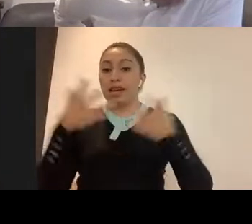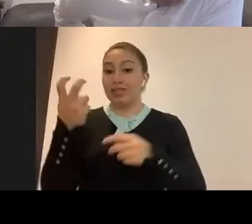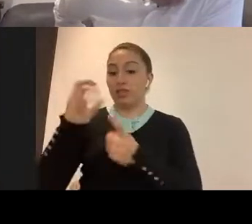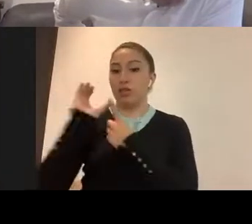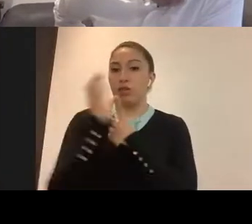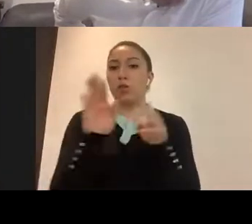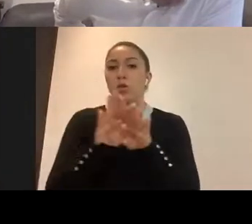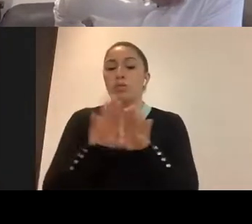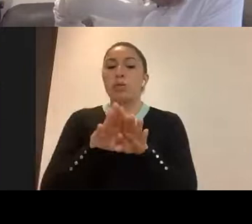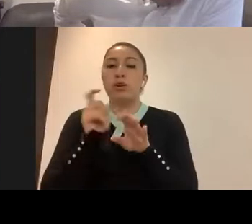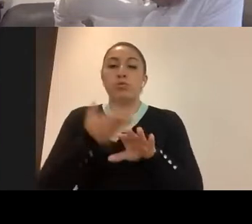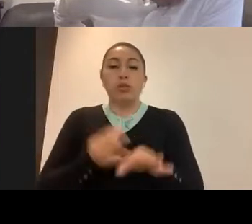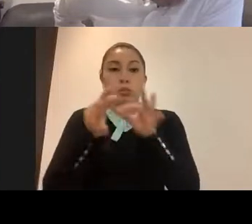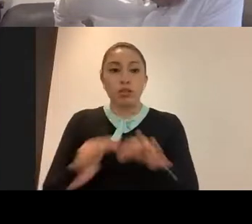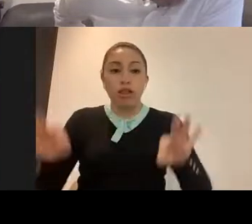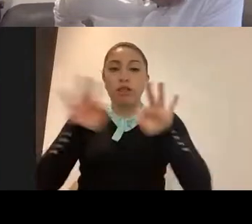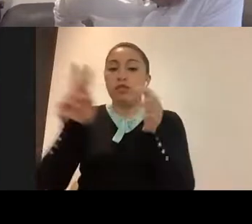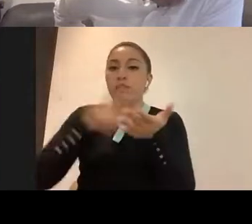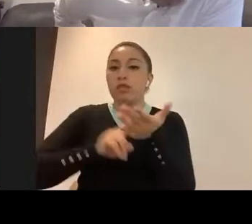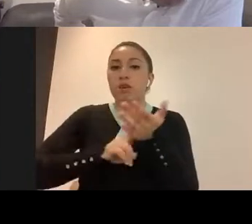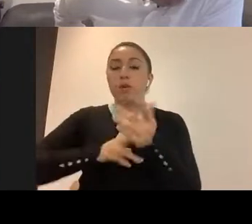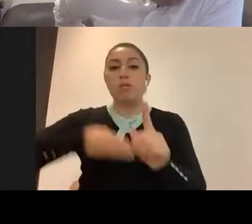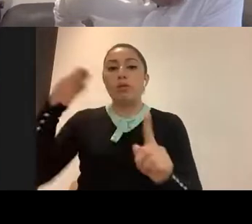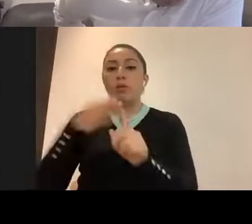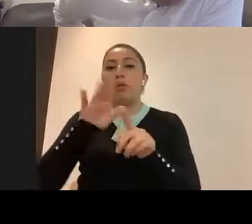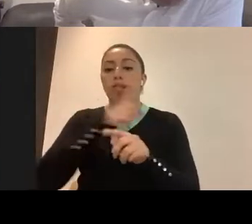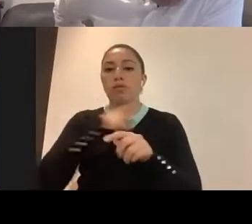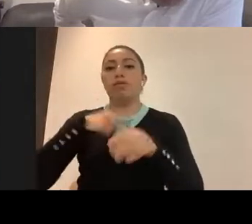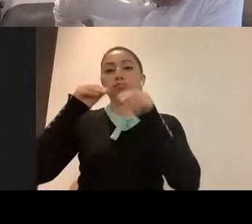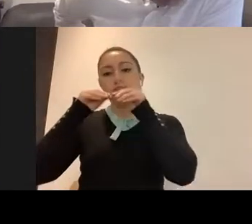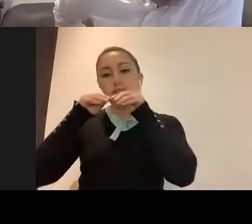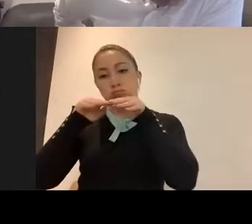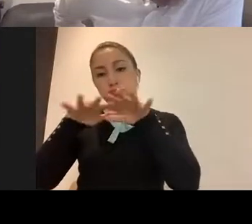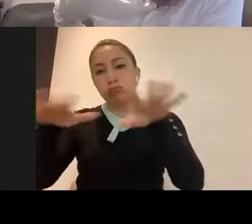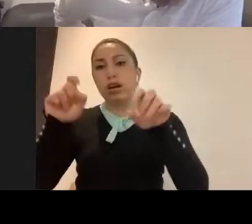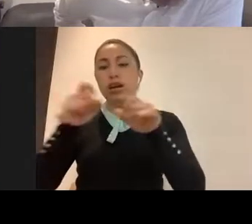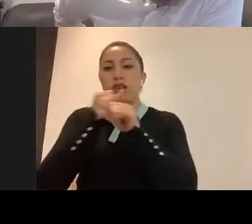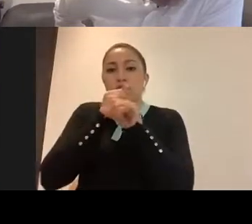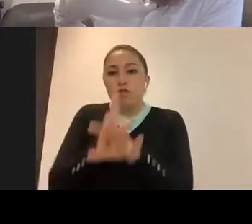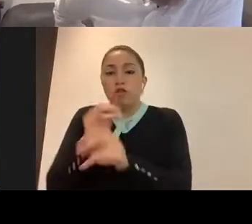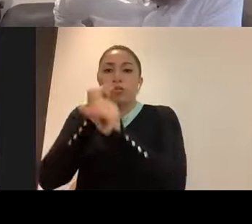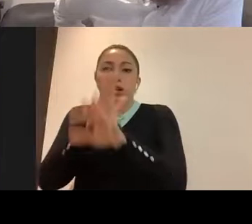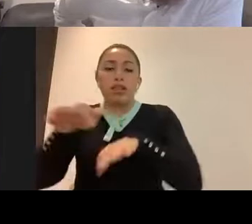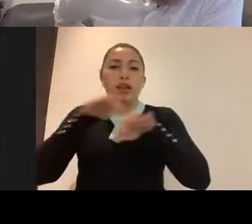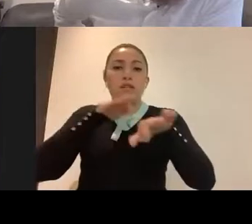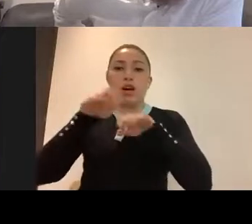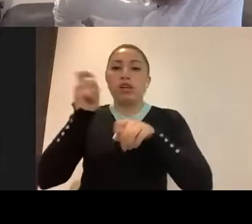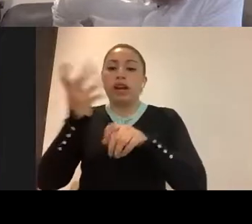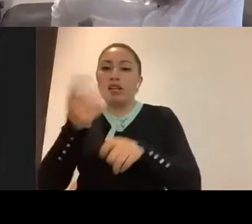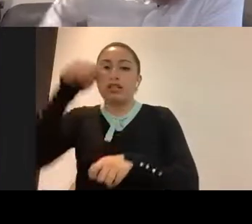de carácter plural que tienen como finalidad, pues, difundir las tareas y actividades